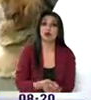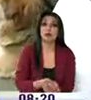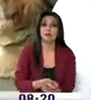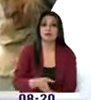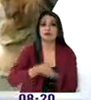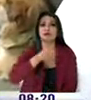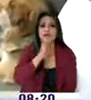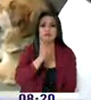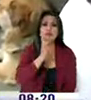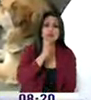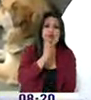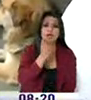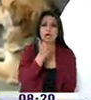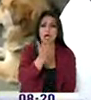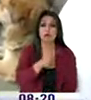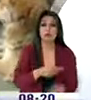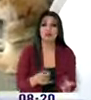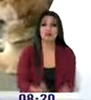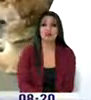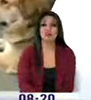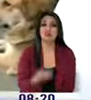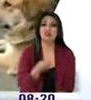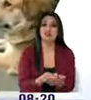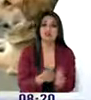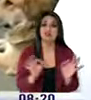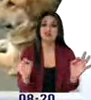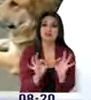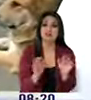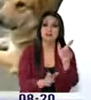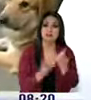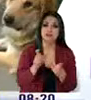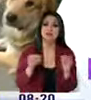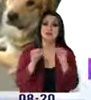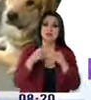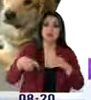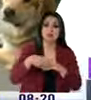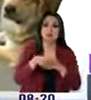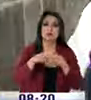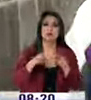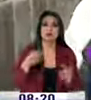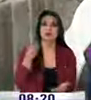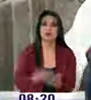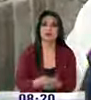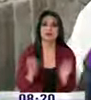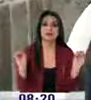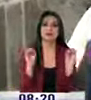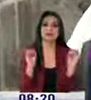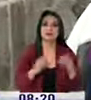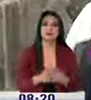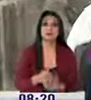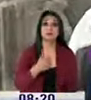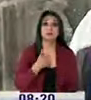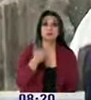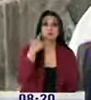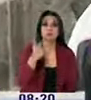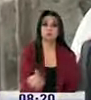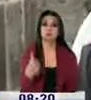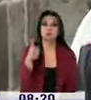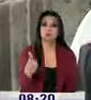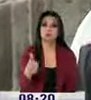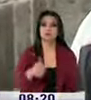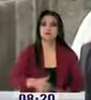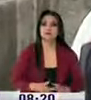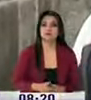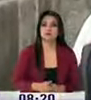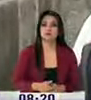una agüita, un cigarrillo, así. Más hay gente turística, pero no compra. A mí me parece muy bien.